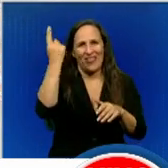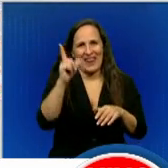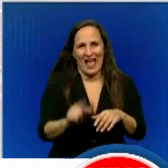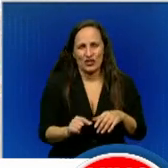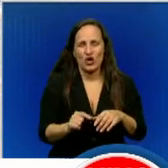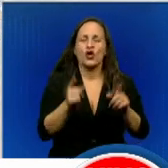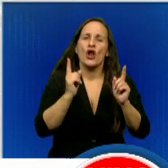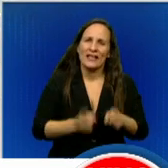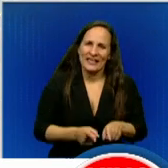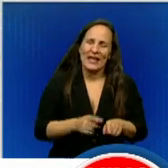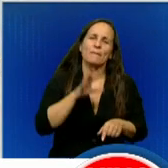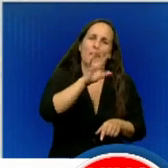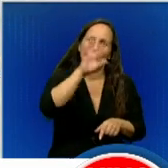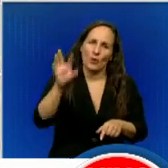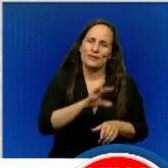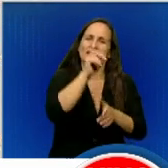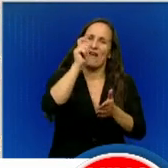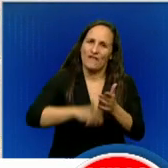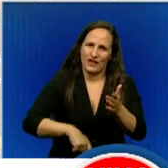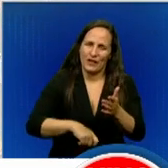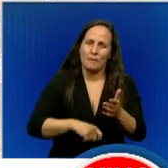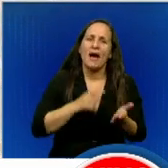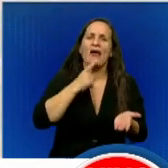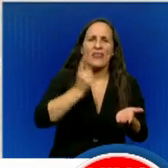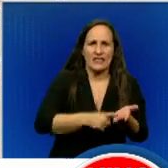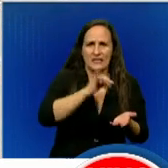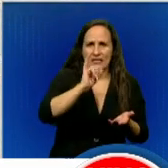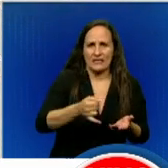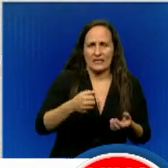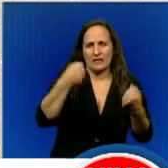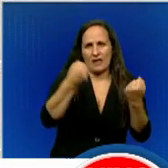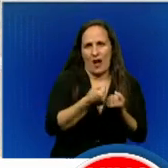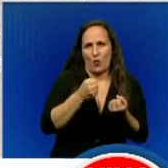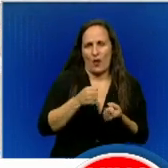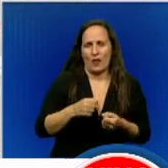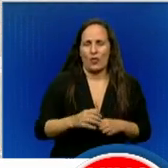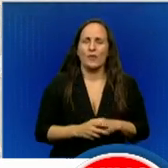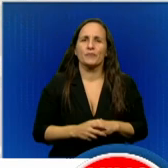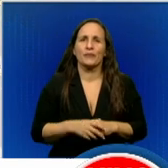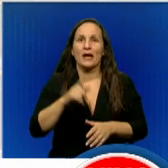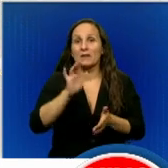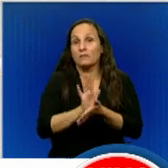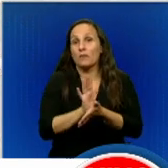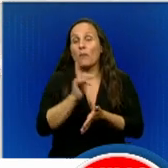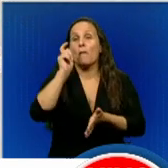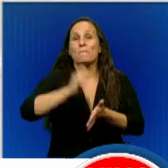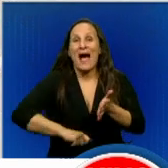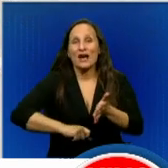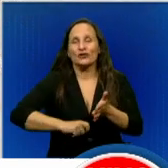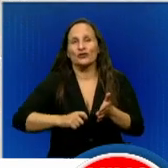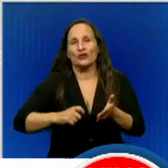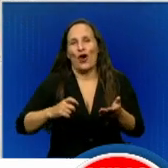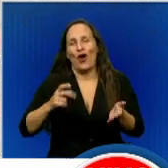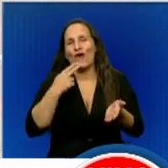y las provincias que han decidido adherir a este pacto fiscal esto ya tiene